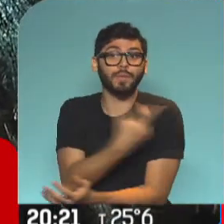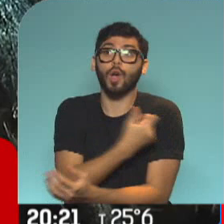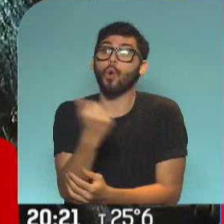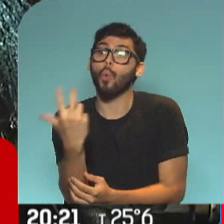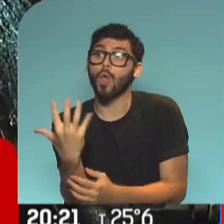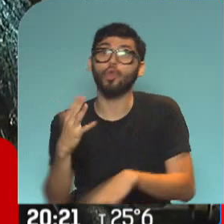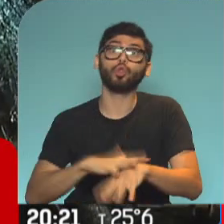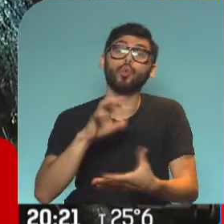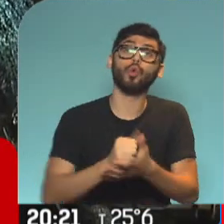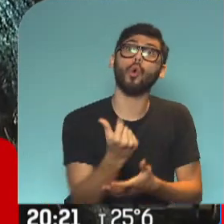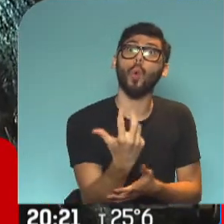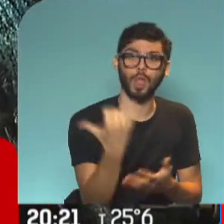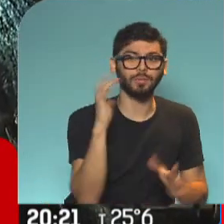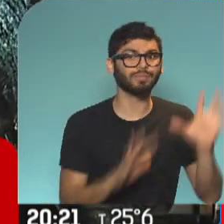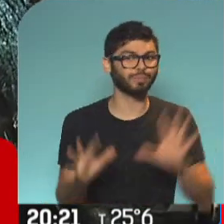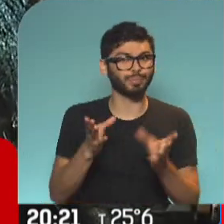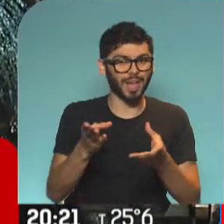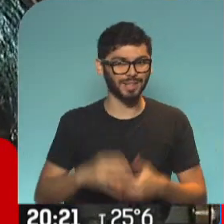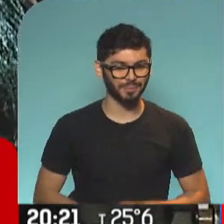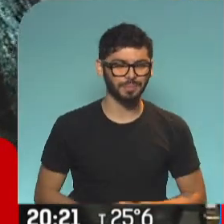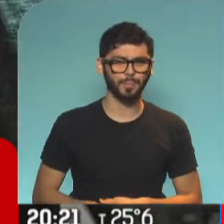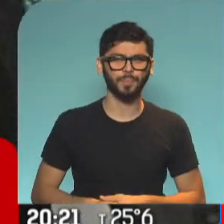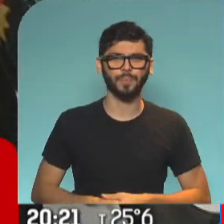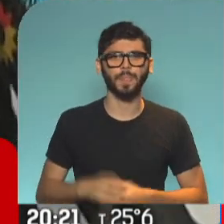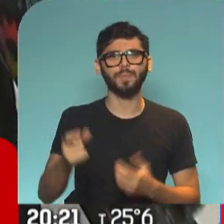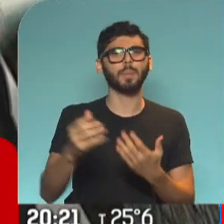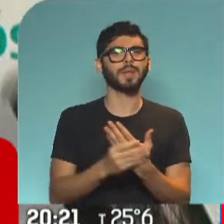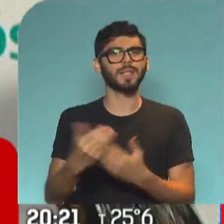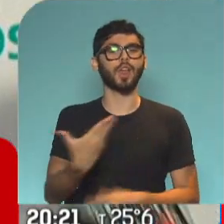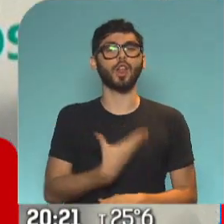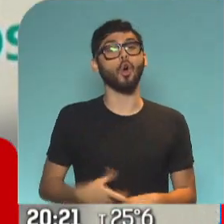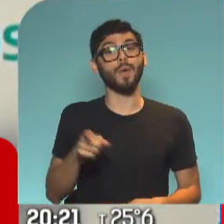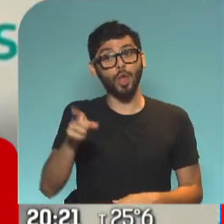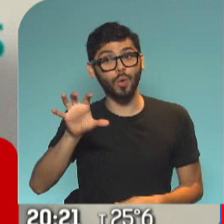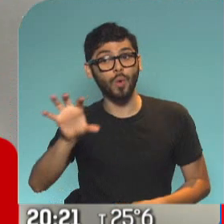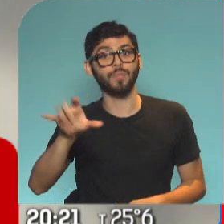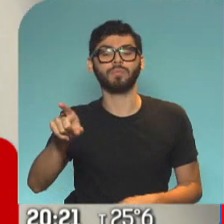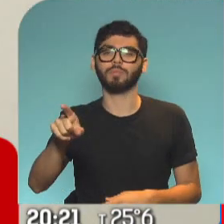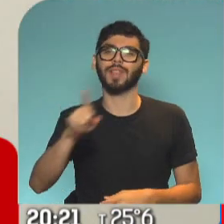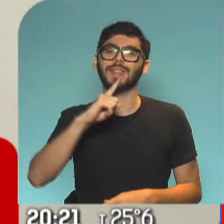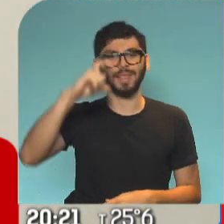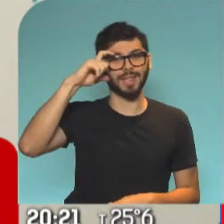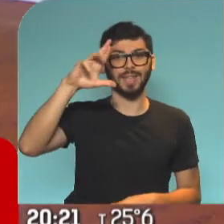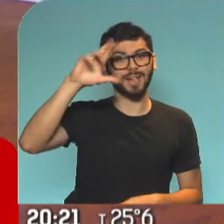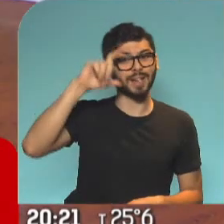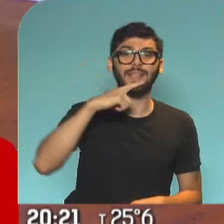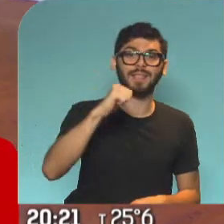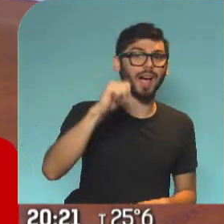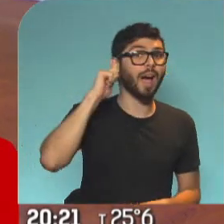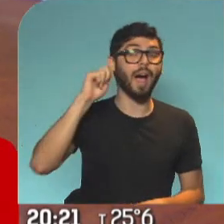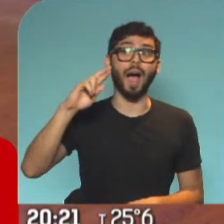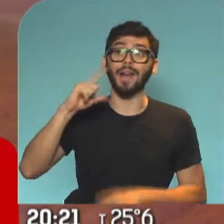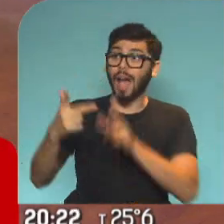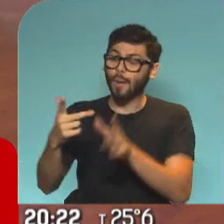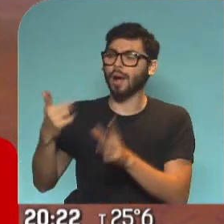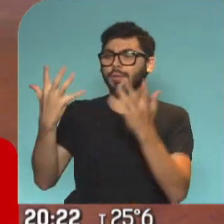turno. La palabra de la ministra de Gobierno de la Provincia de Buenos Aires, Teresa García, nos introduce aquí en nuestros estudios a